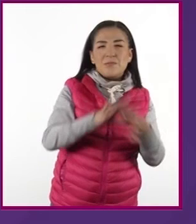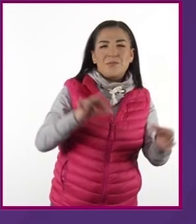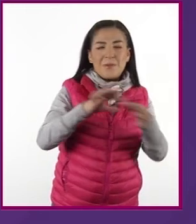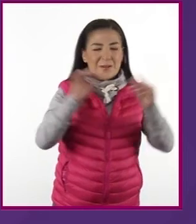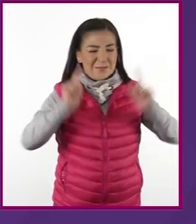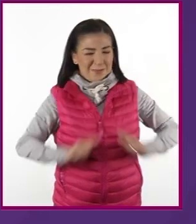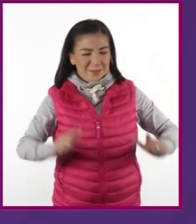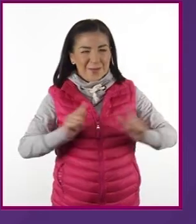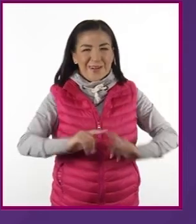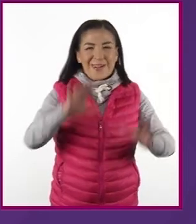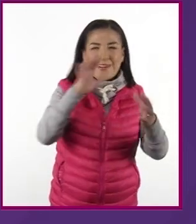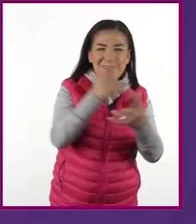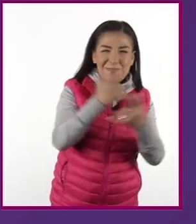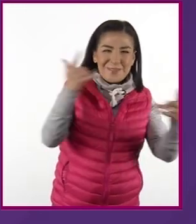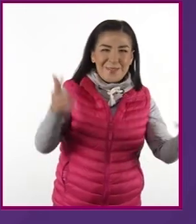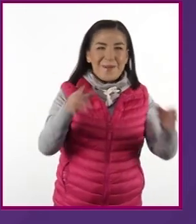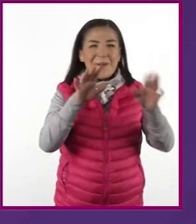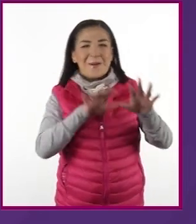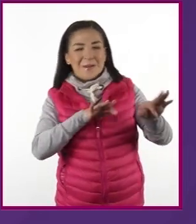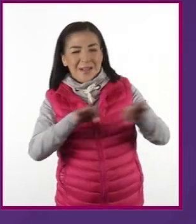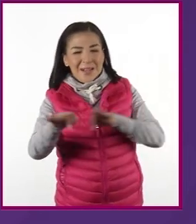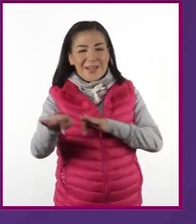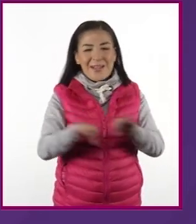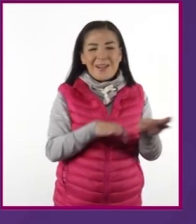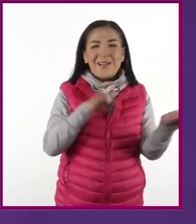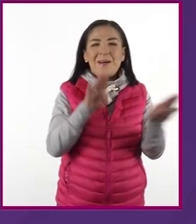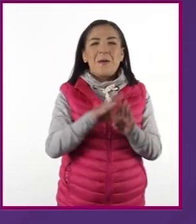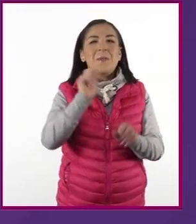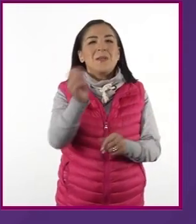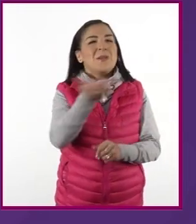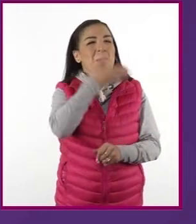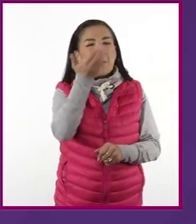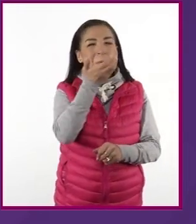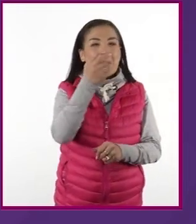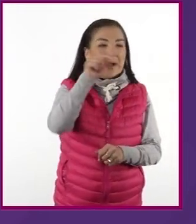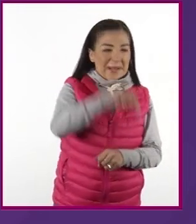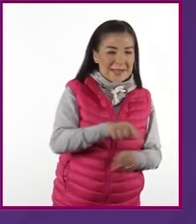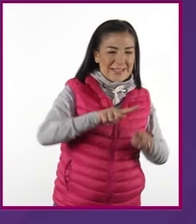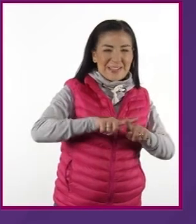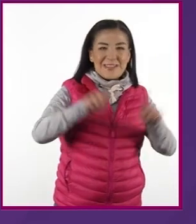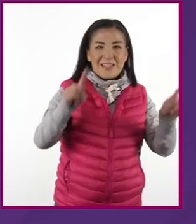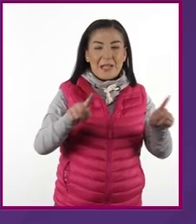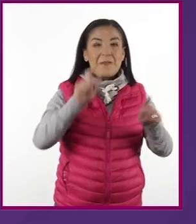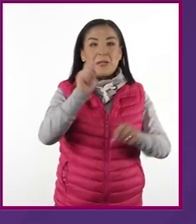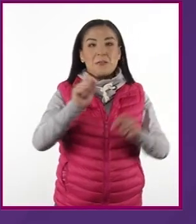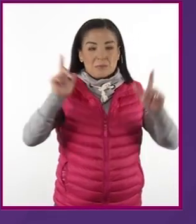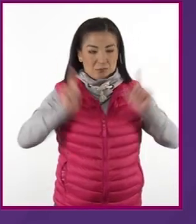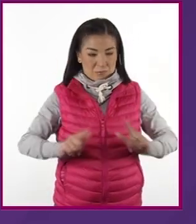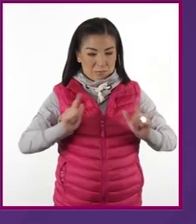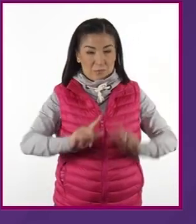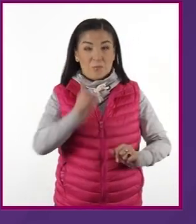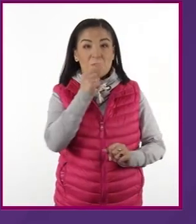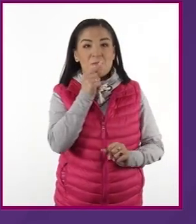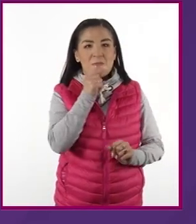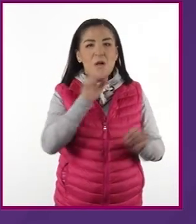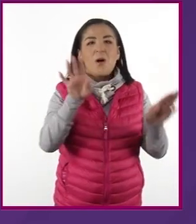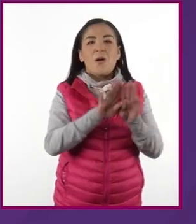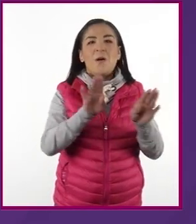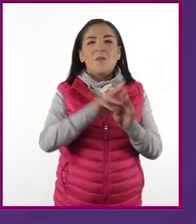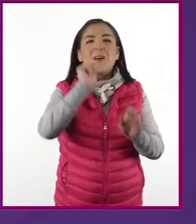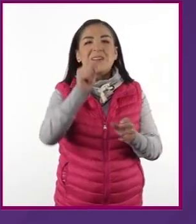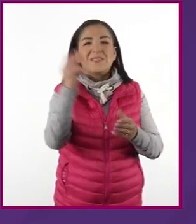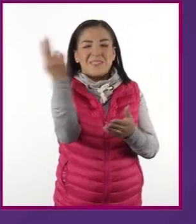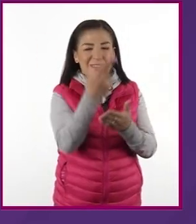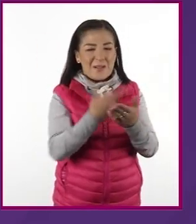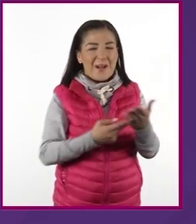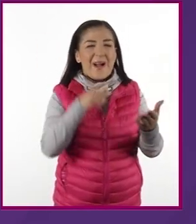de los estereotipos, convierten a los policías en símbolos y en objeto de burla. Si